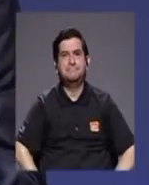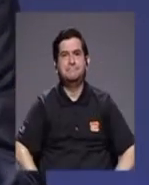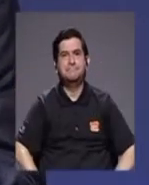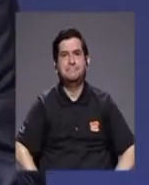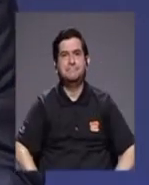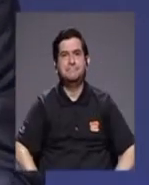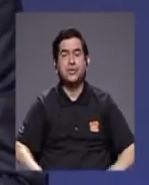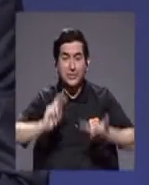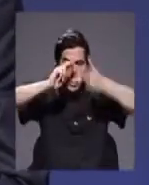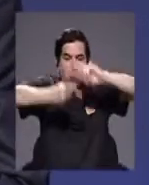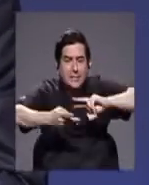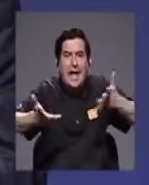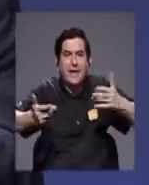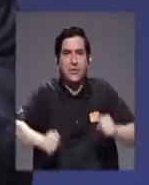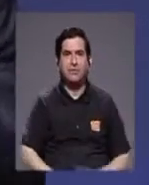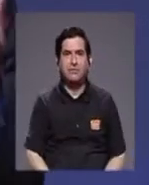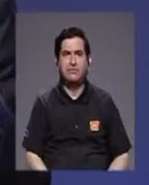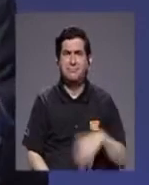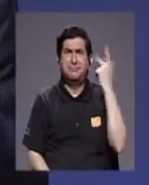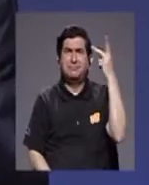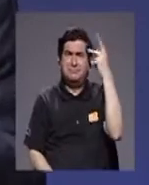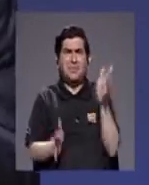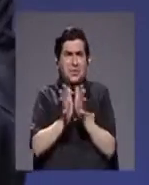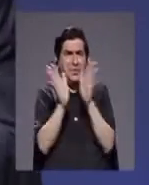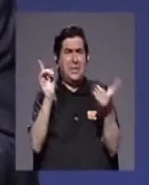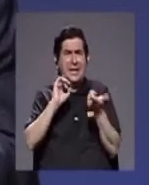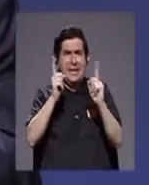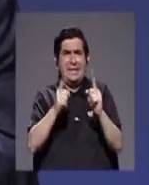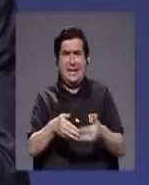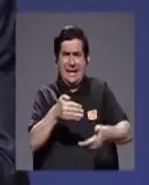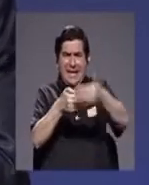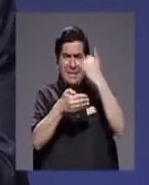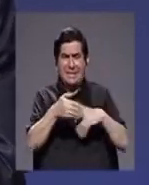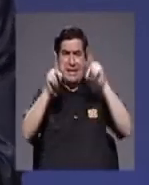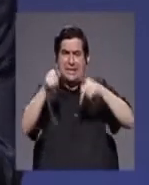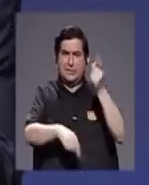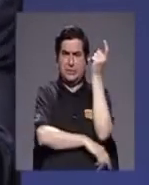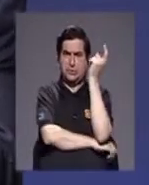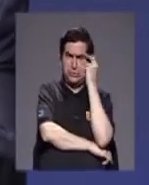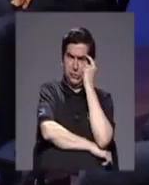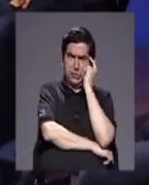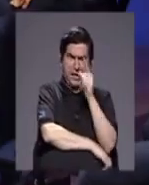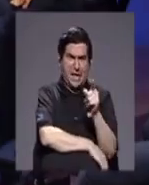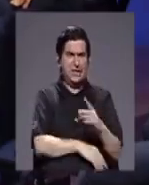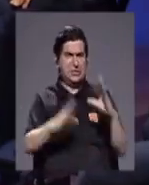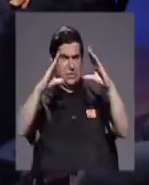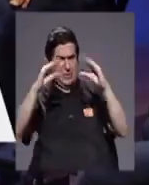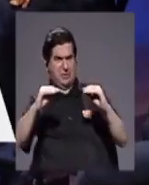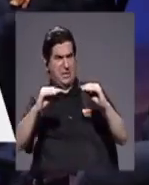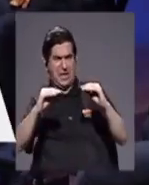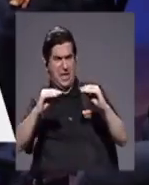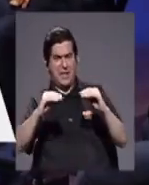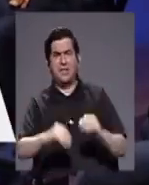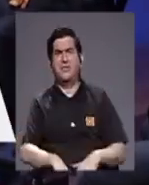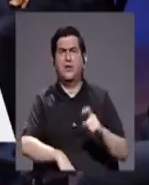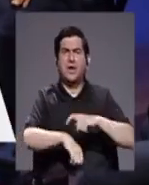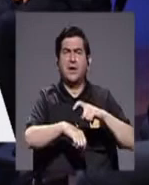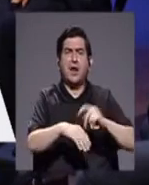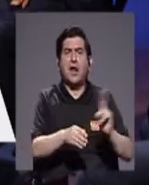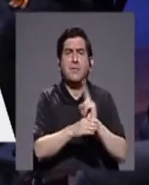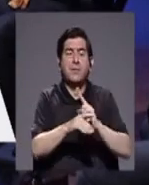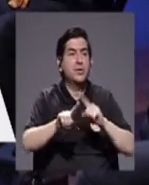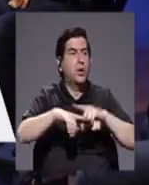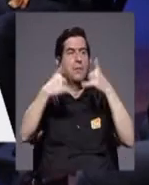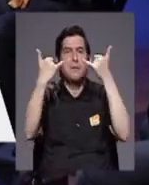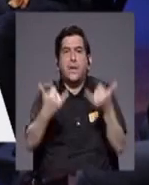Entonces es al revés. ¿Cuál es la política pública detrás del que pensó que eso debe estar apagado cuando la gente puede usarlo y